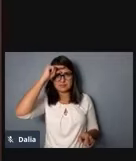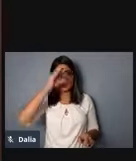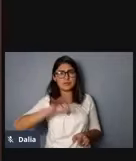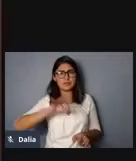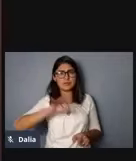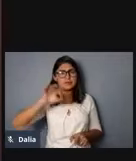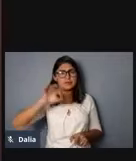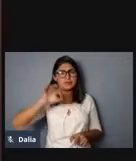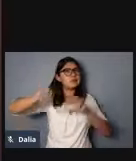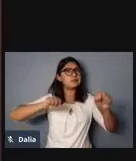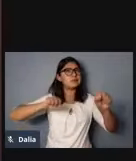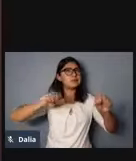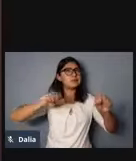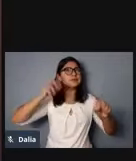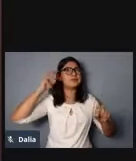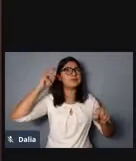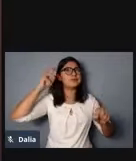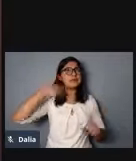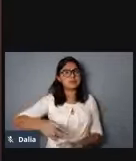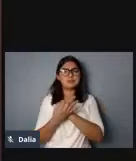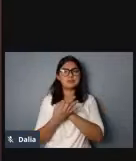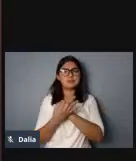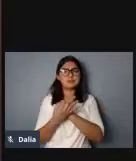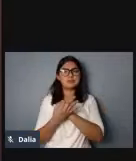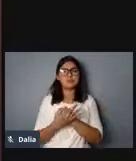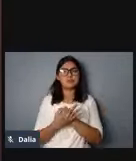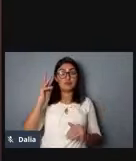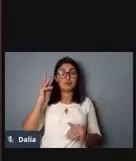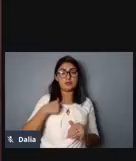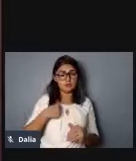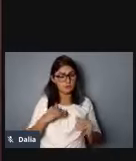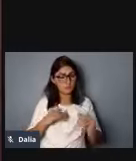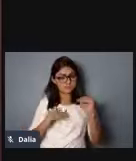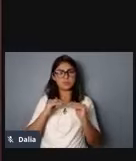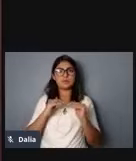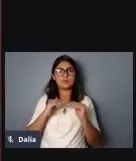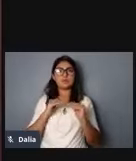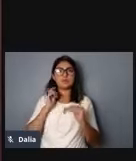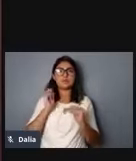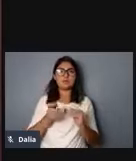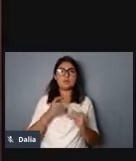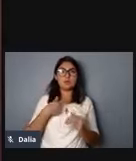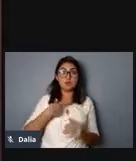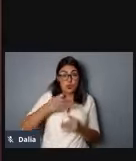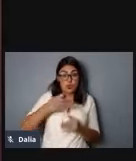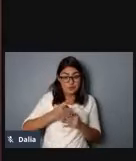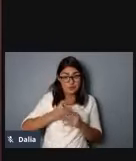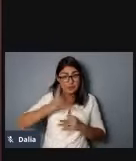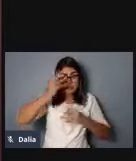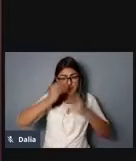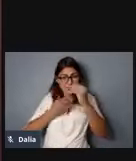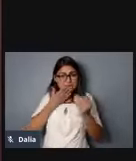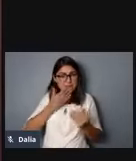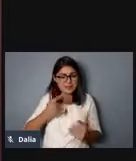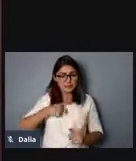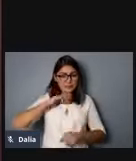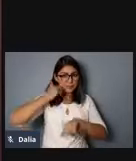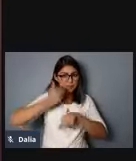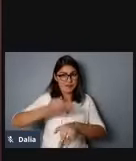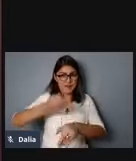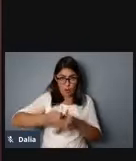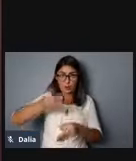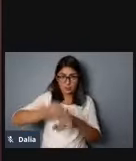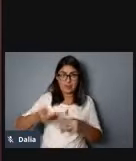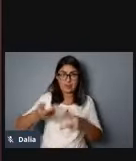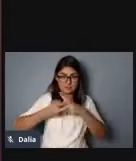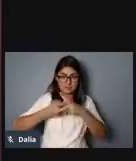acortar brechas de desigualdades. Si hacemos a nuestras hijas e hijos responsables socialmente hablando, por ahí me gusta mucho que el